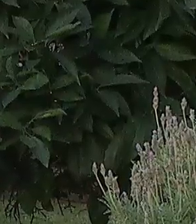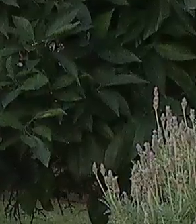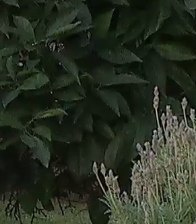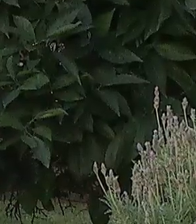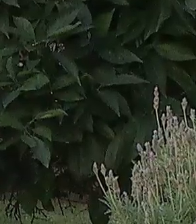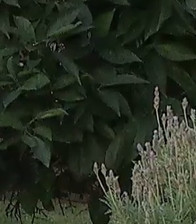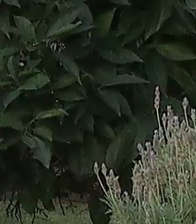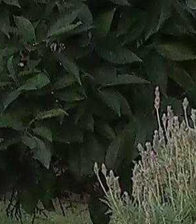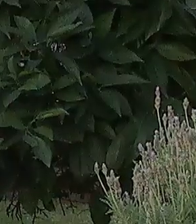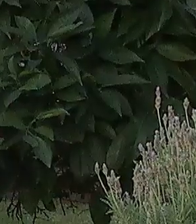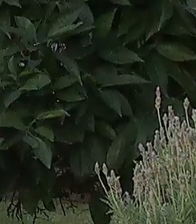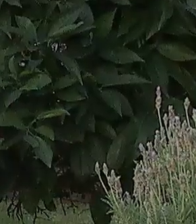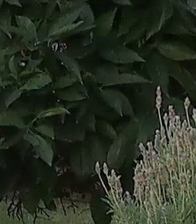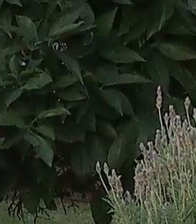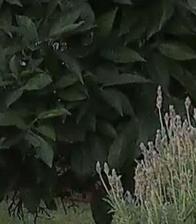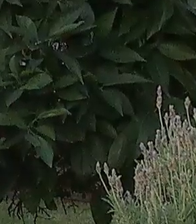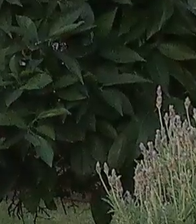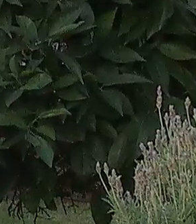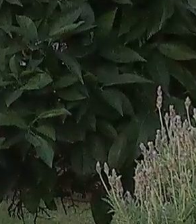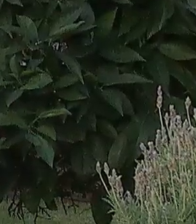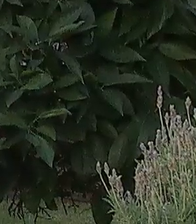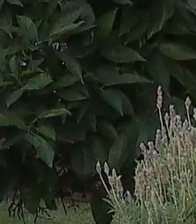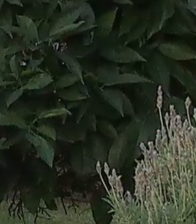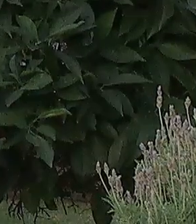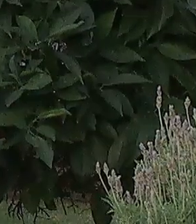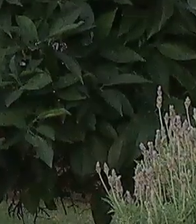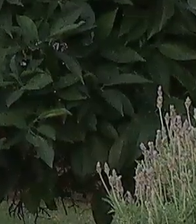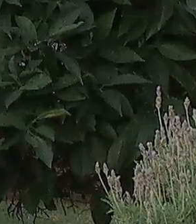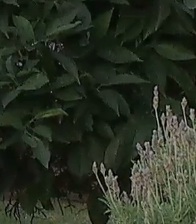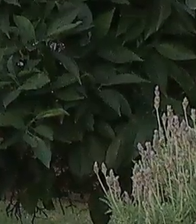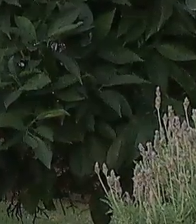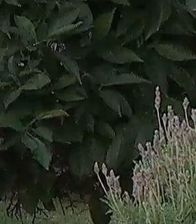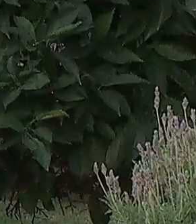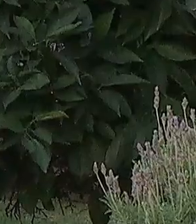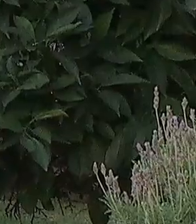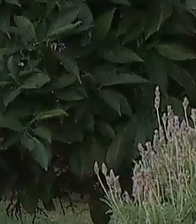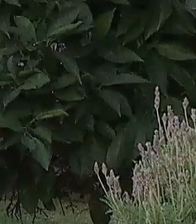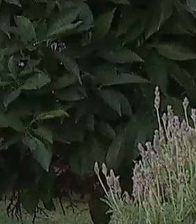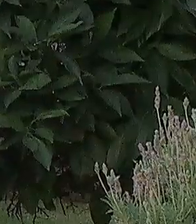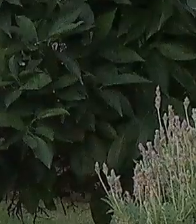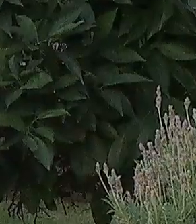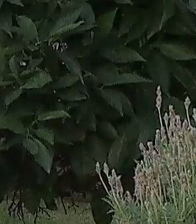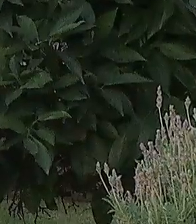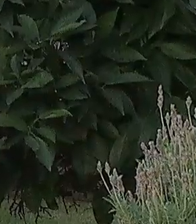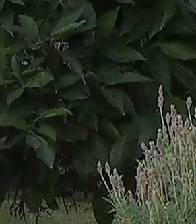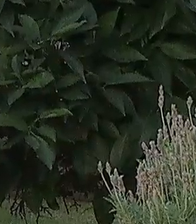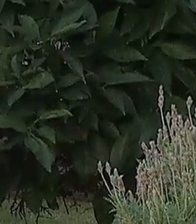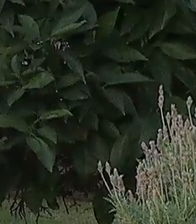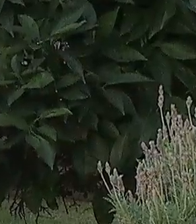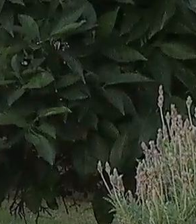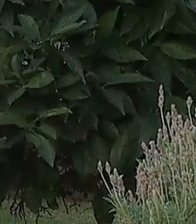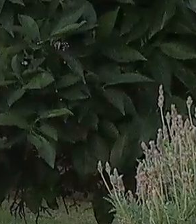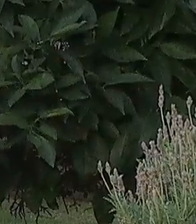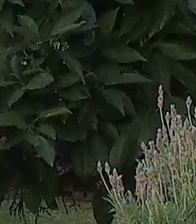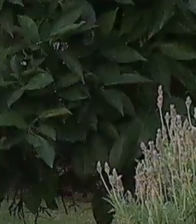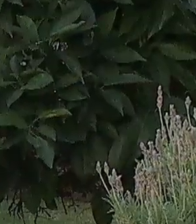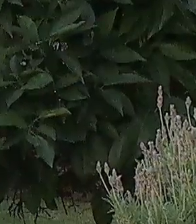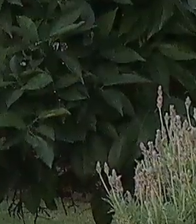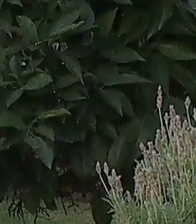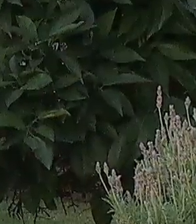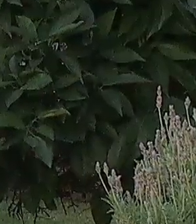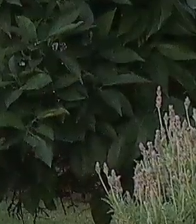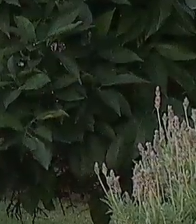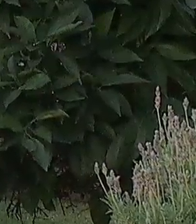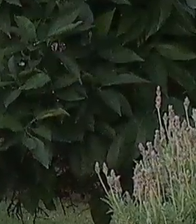Ahí está Camila Vallejos, entonces, quien va a anunciar a Andrea Fresat Lemerman, de 49 años, periodista de la